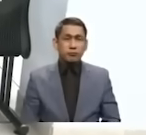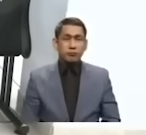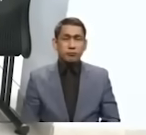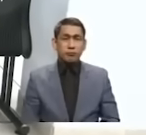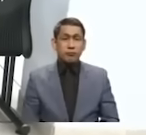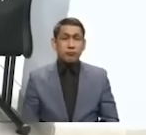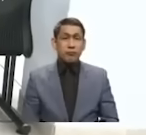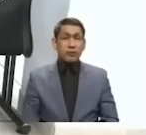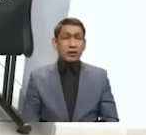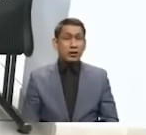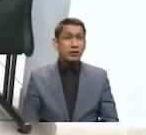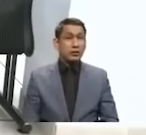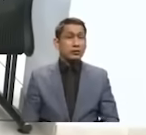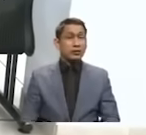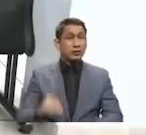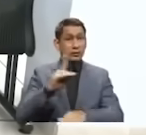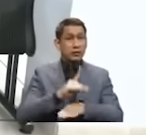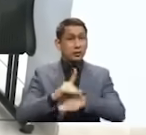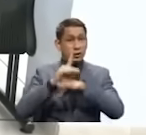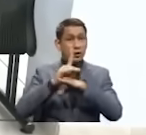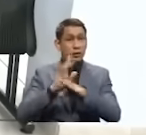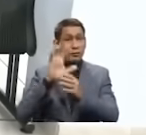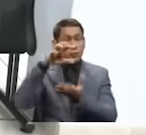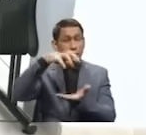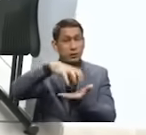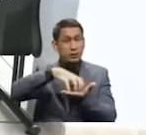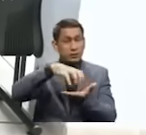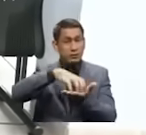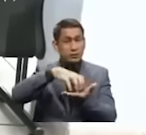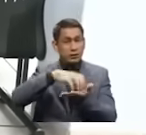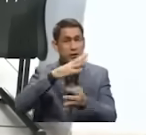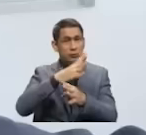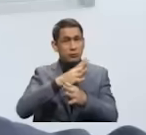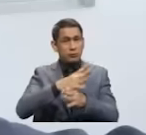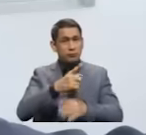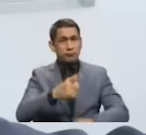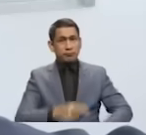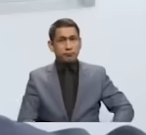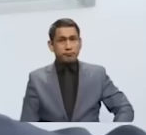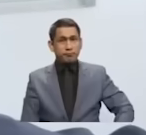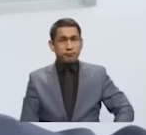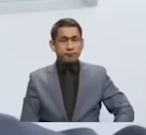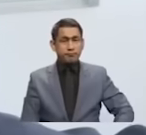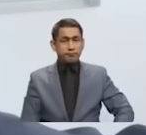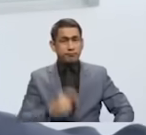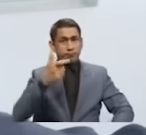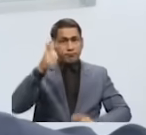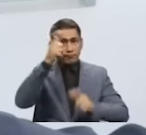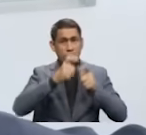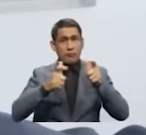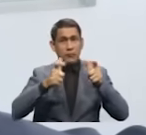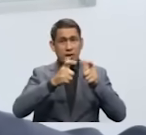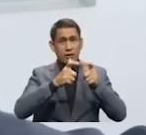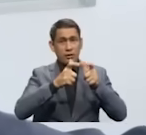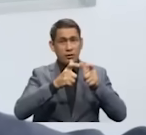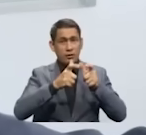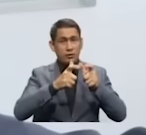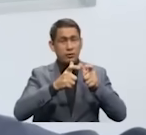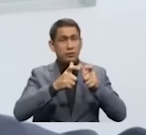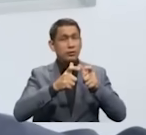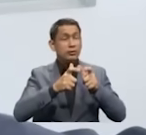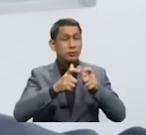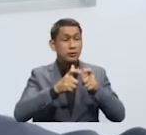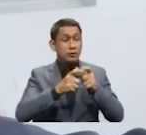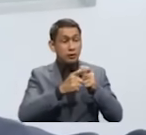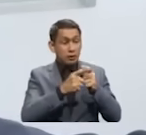El director provincial de la Agencia Nacional de Tránsito se pronunció en torno a estos hechos. La Fiscalía lleva la investigación. Lógicamente nosotros cualquier tipo de